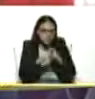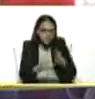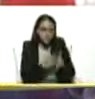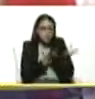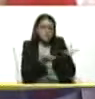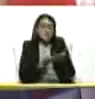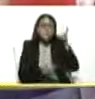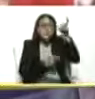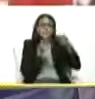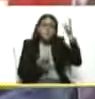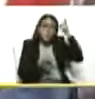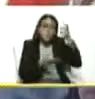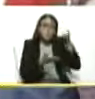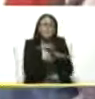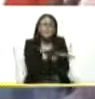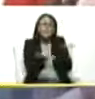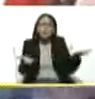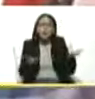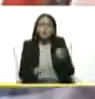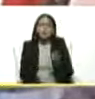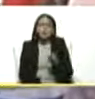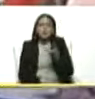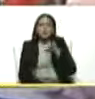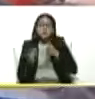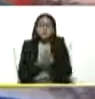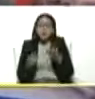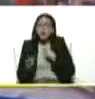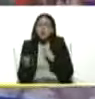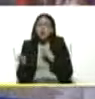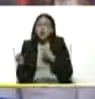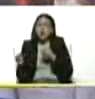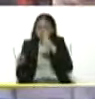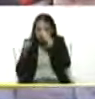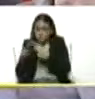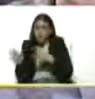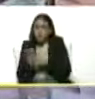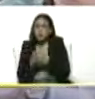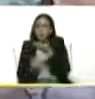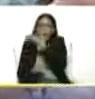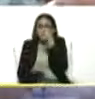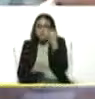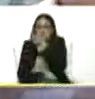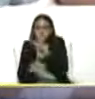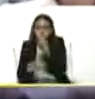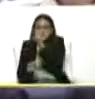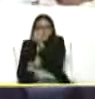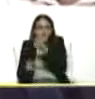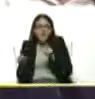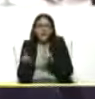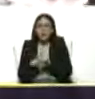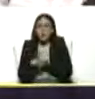y no al servicio de oscuros intereses de mafias que se crean.